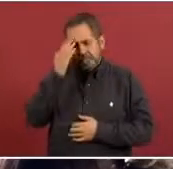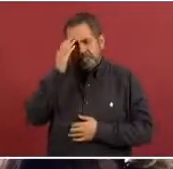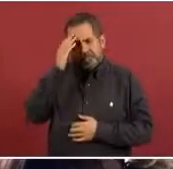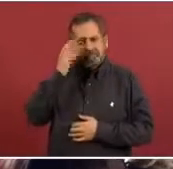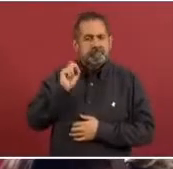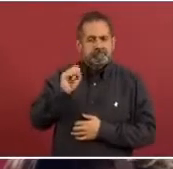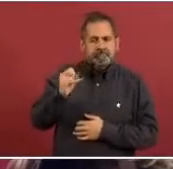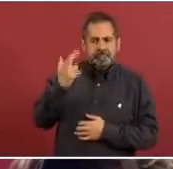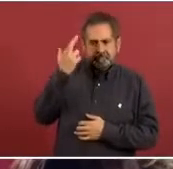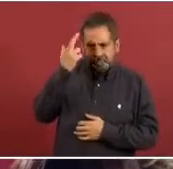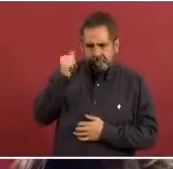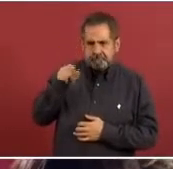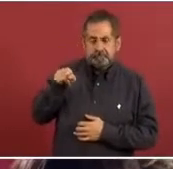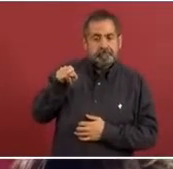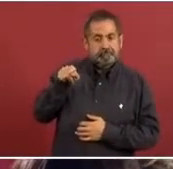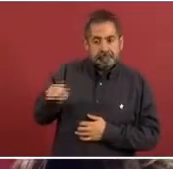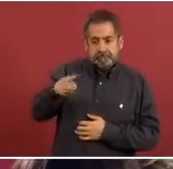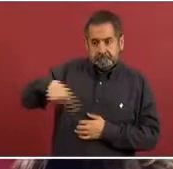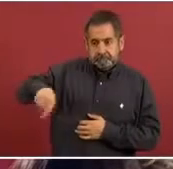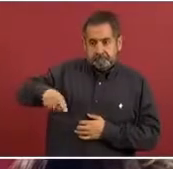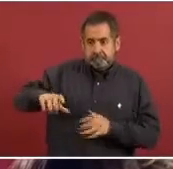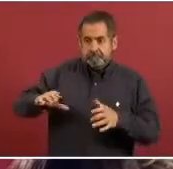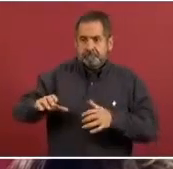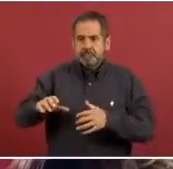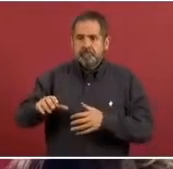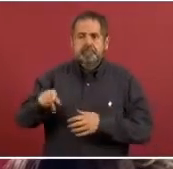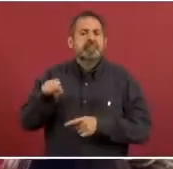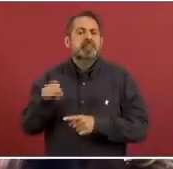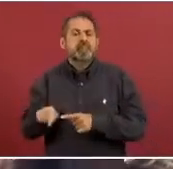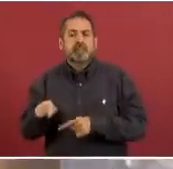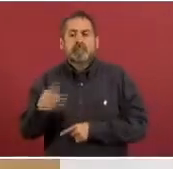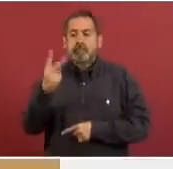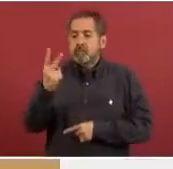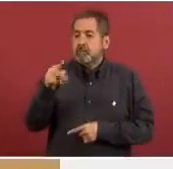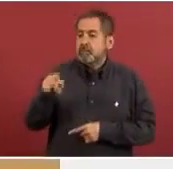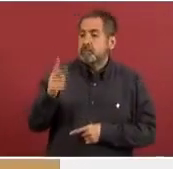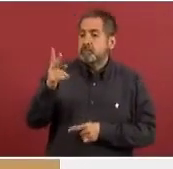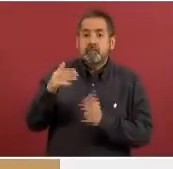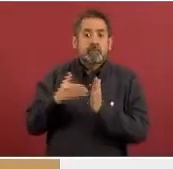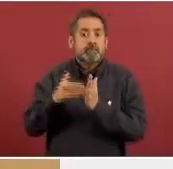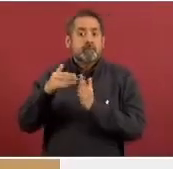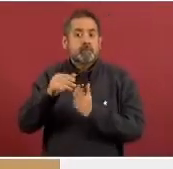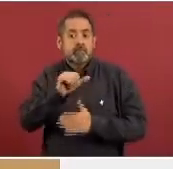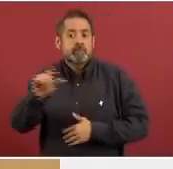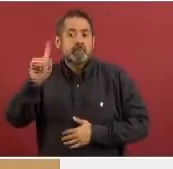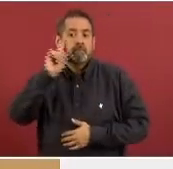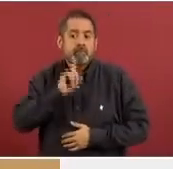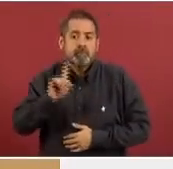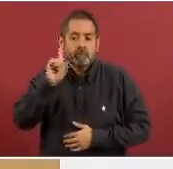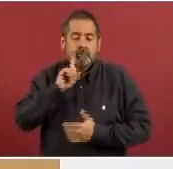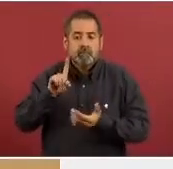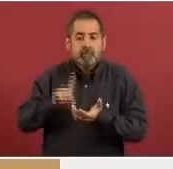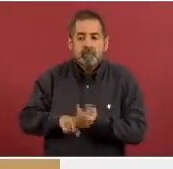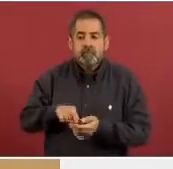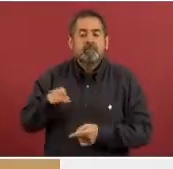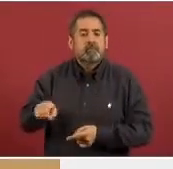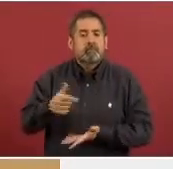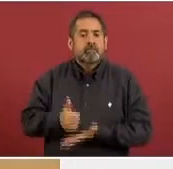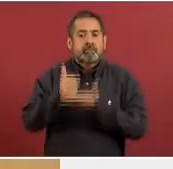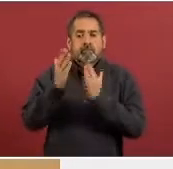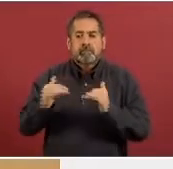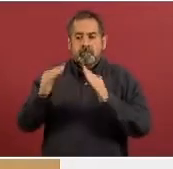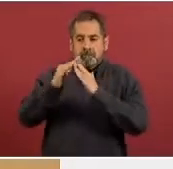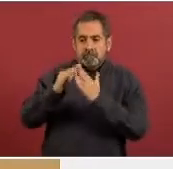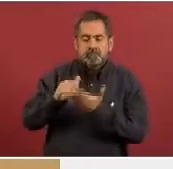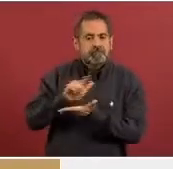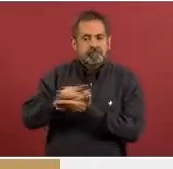hay que hacer en la sociedad, con 2.2 millones de mujeres que son nuestras trabajadoras del hogar,